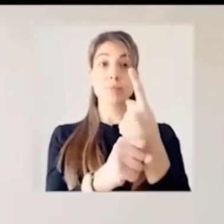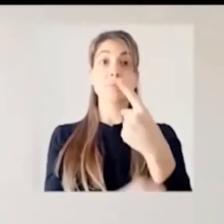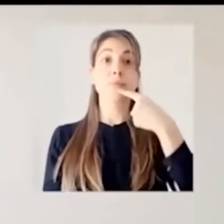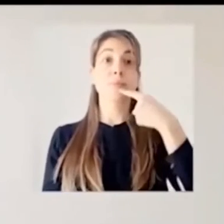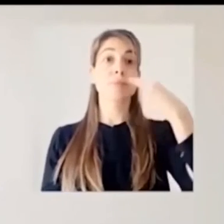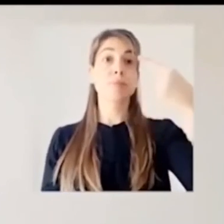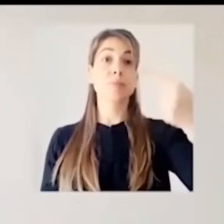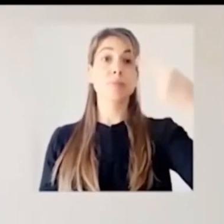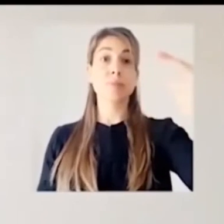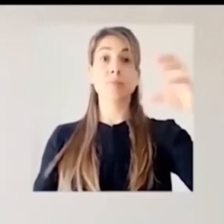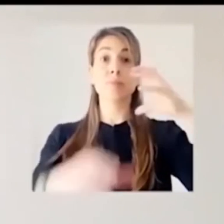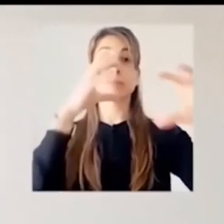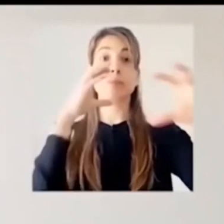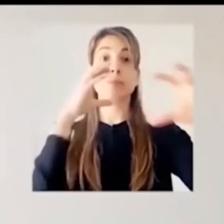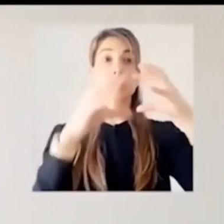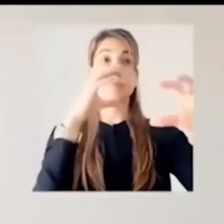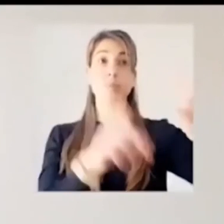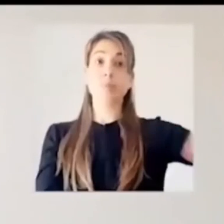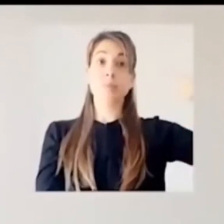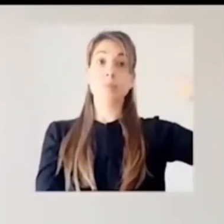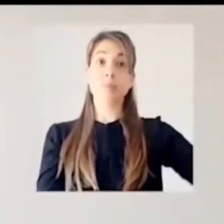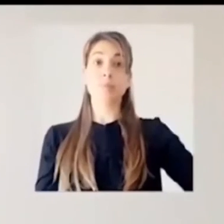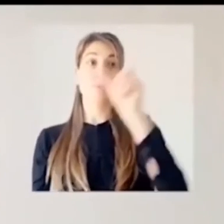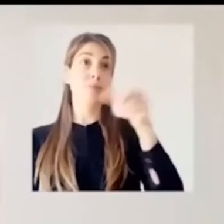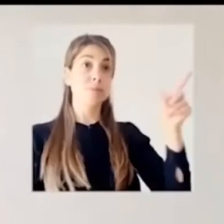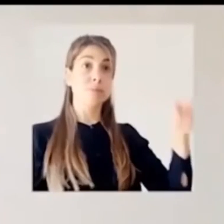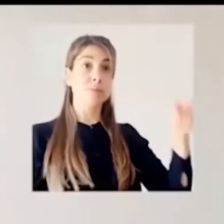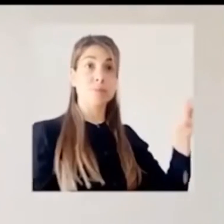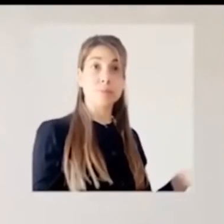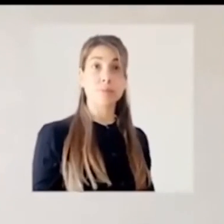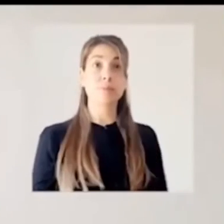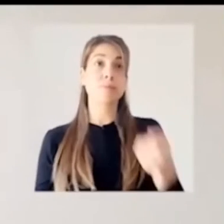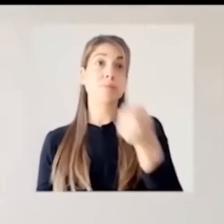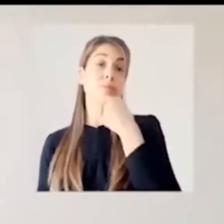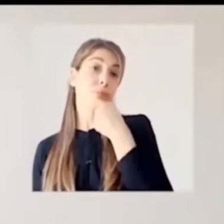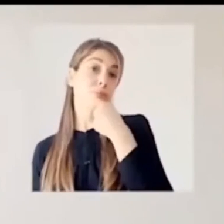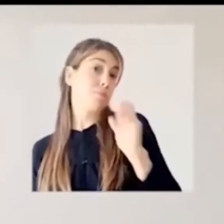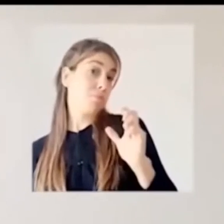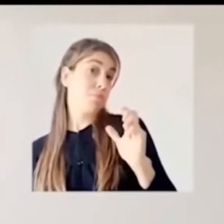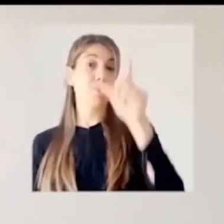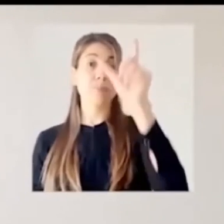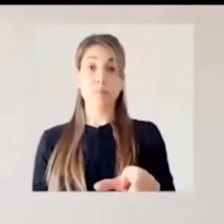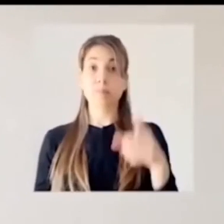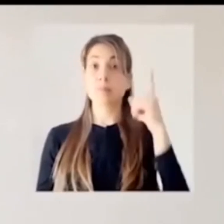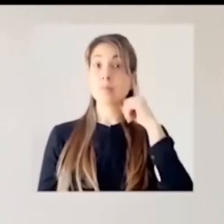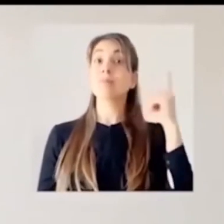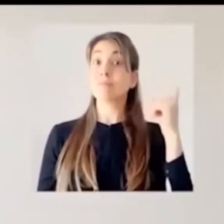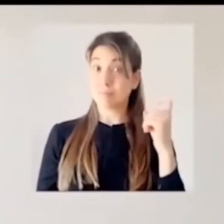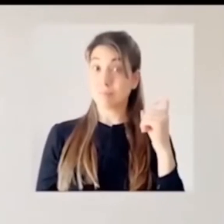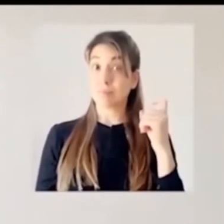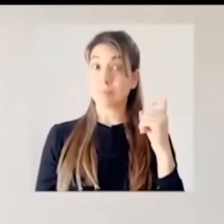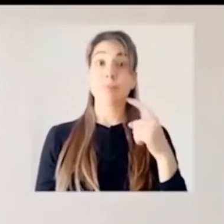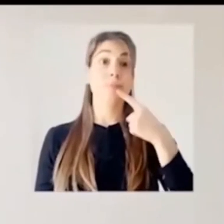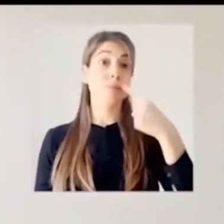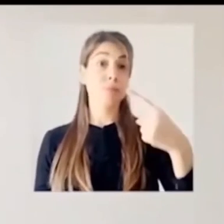el respeto y el cuidado y la utilización de esta lengua, teniendo en cuenta que para ellos un gesto,